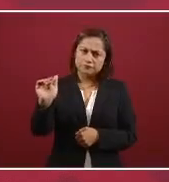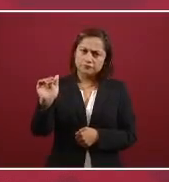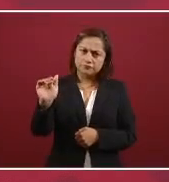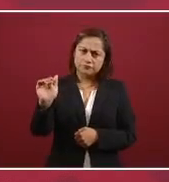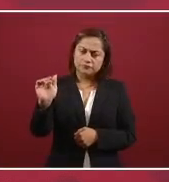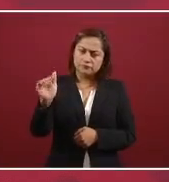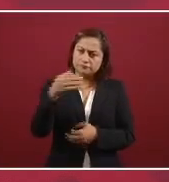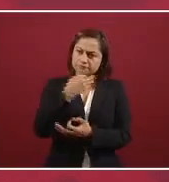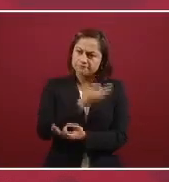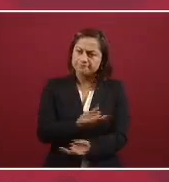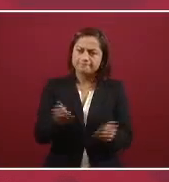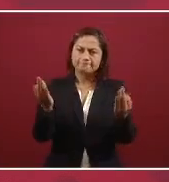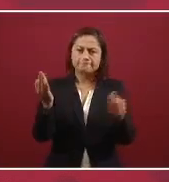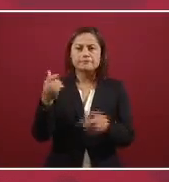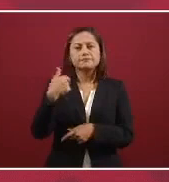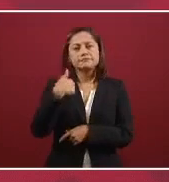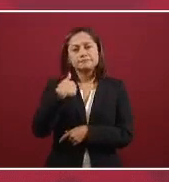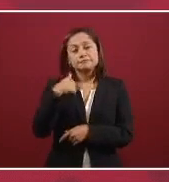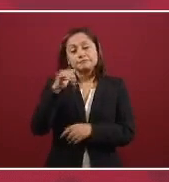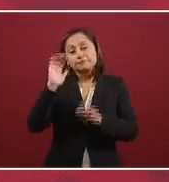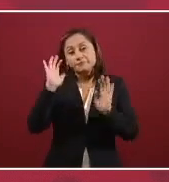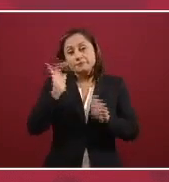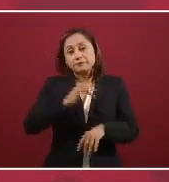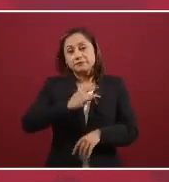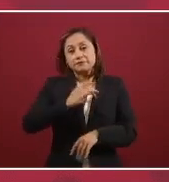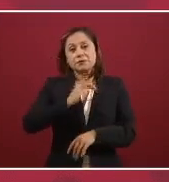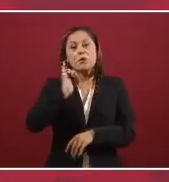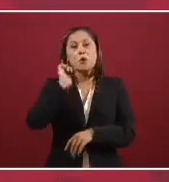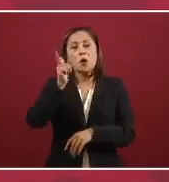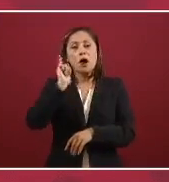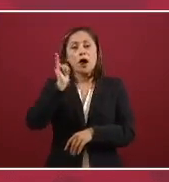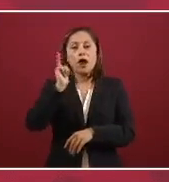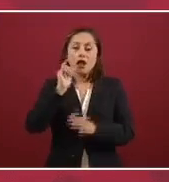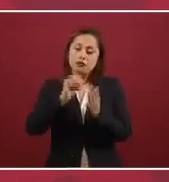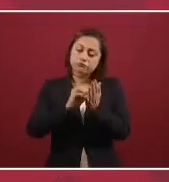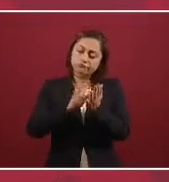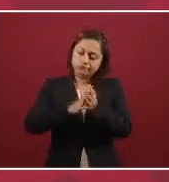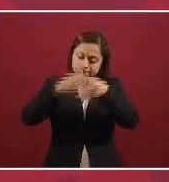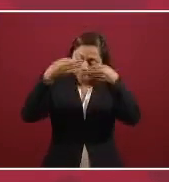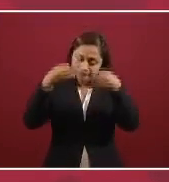espero que se formalice